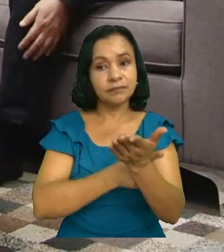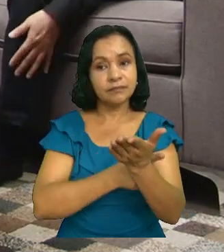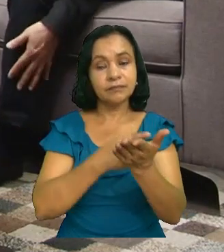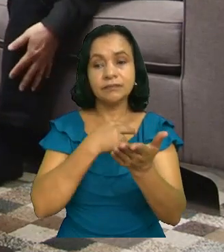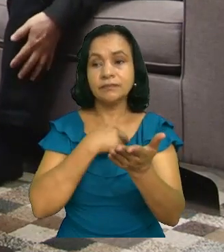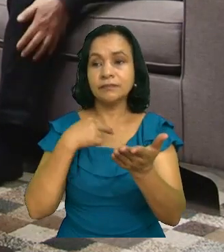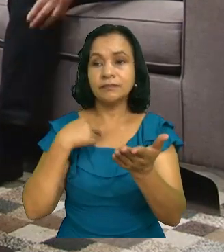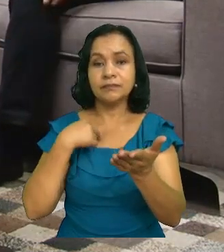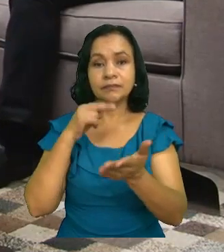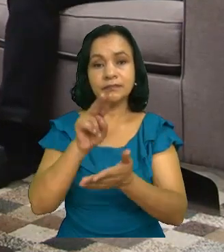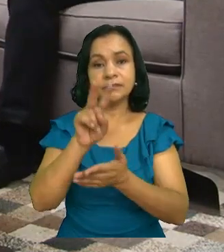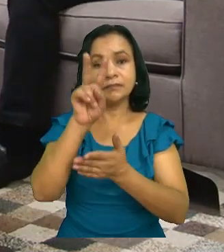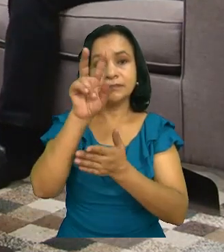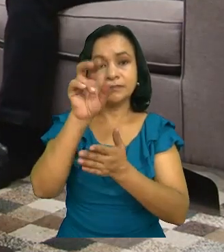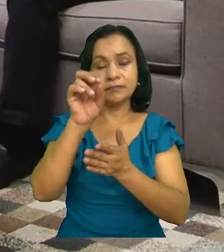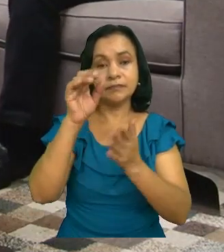movilizando